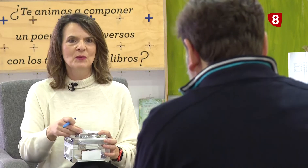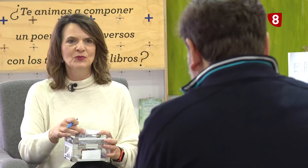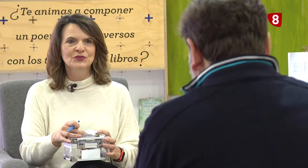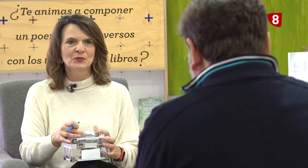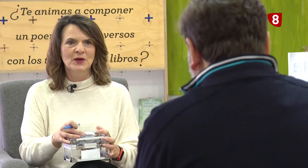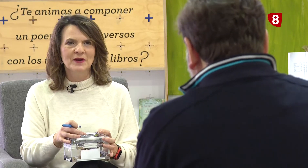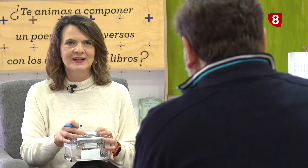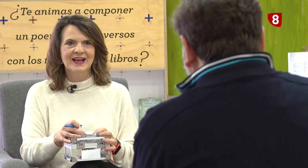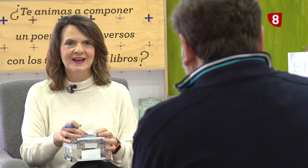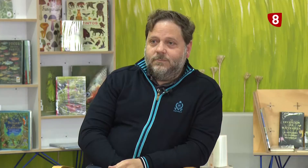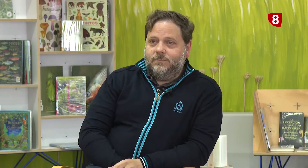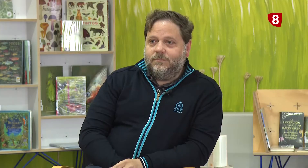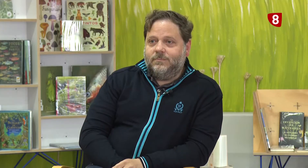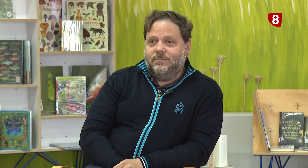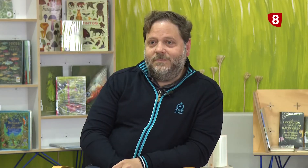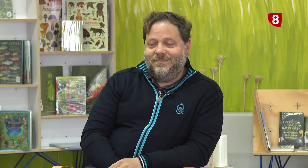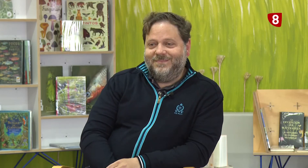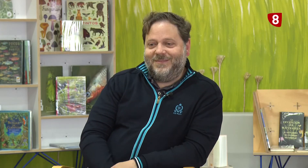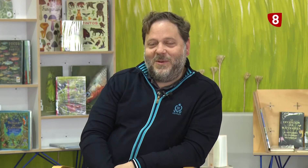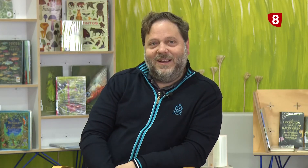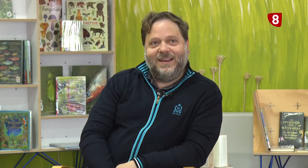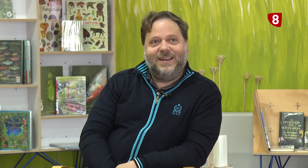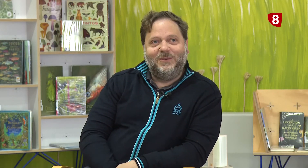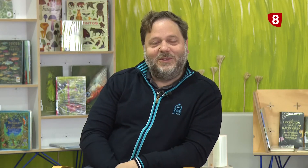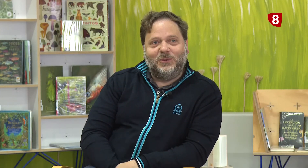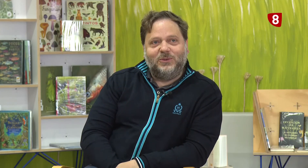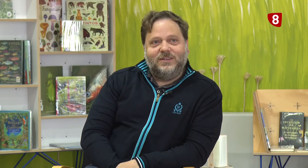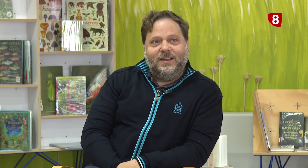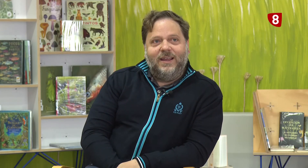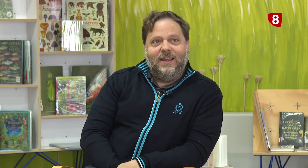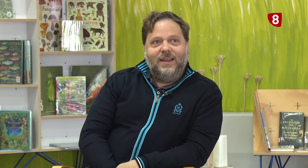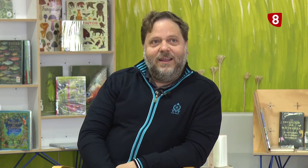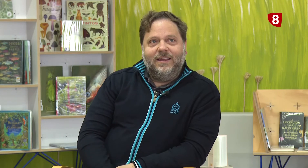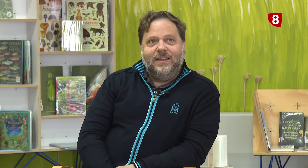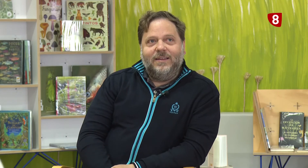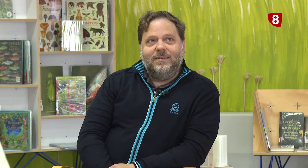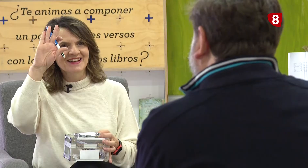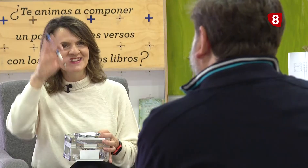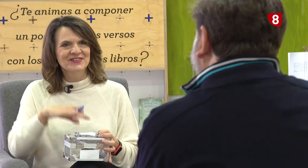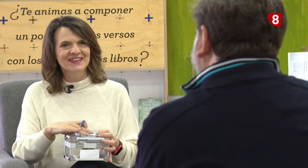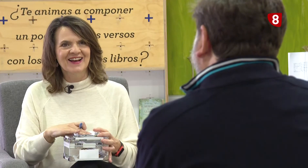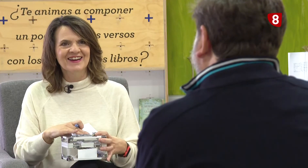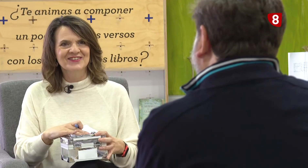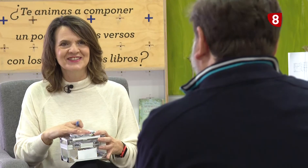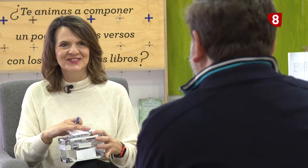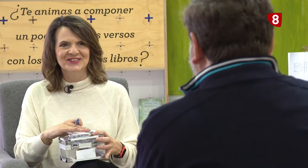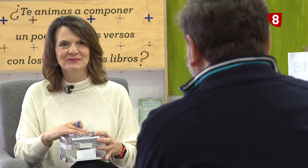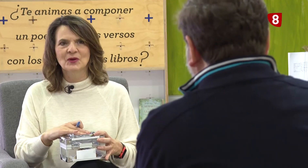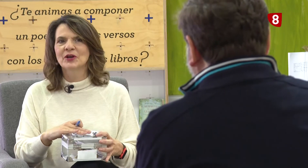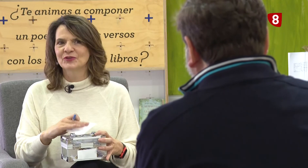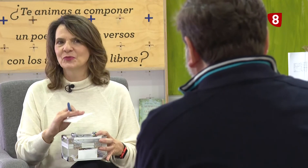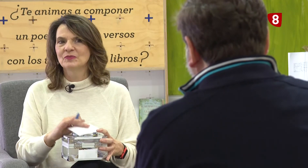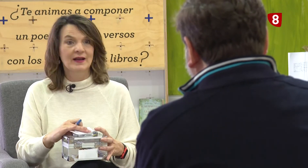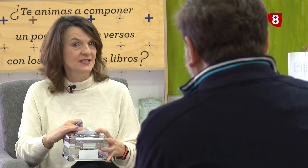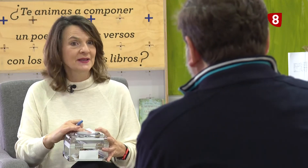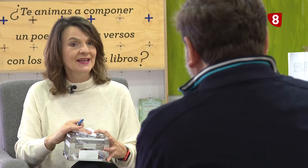una que yo apunto y voy a guardar en la caja de los tesoros en la caja de tesoros qué responsabilidad esto de la caja de los tesoros